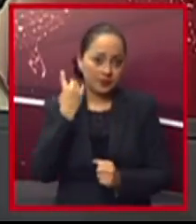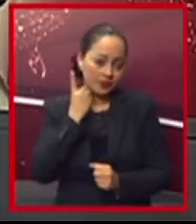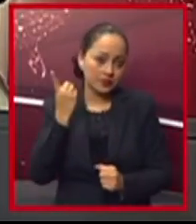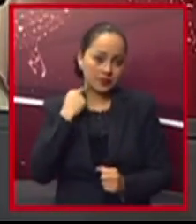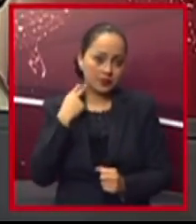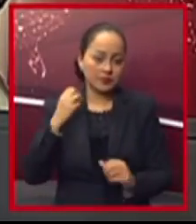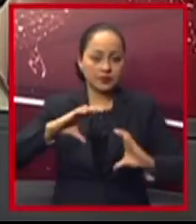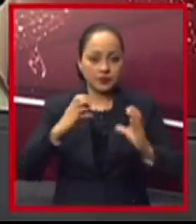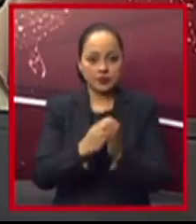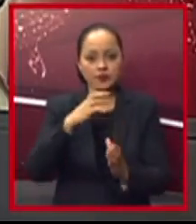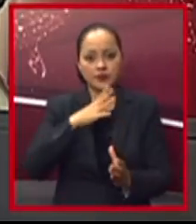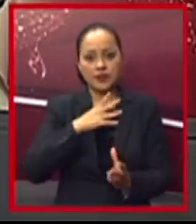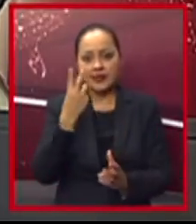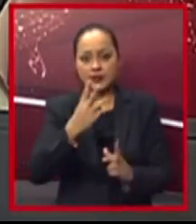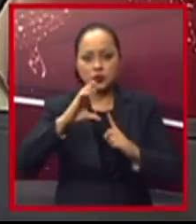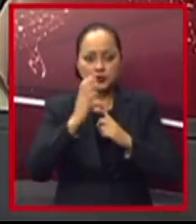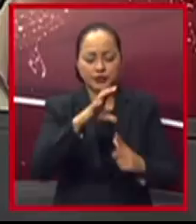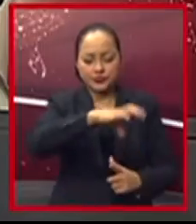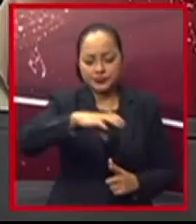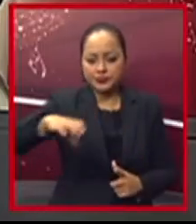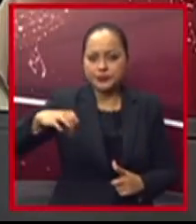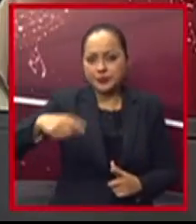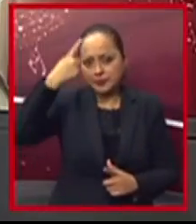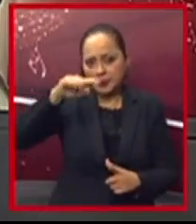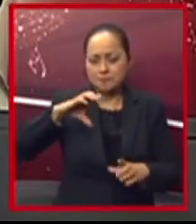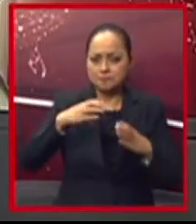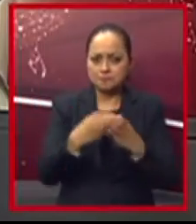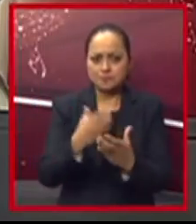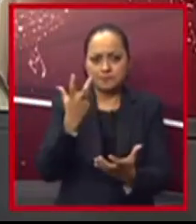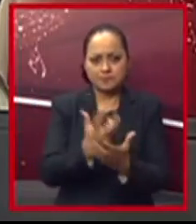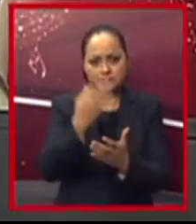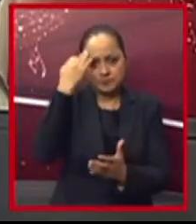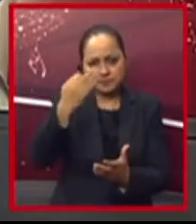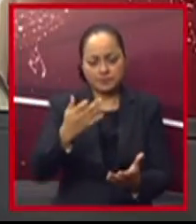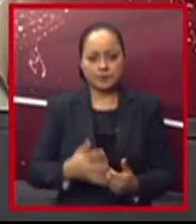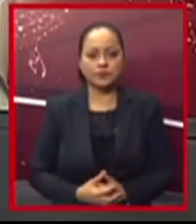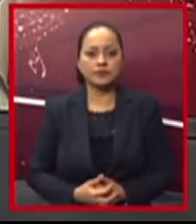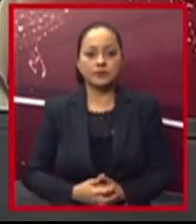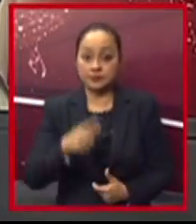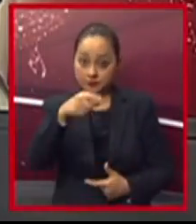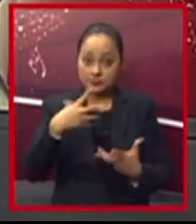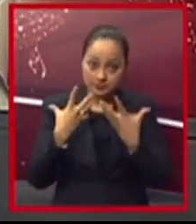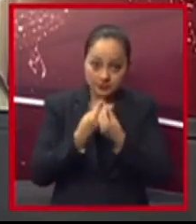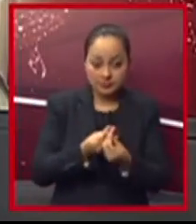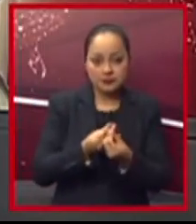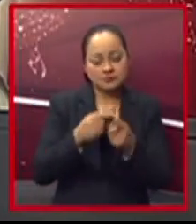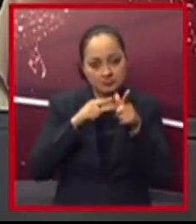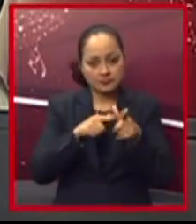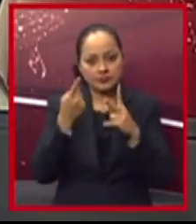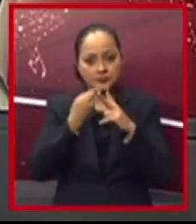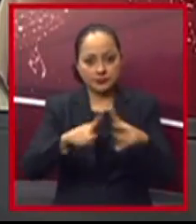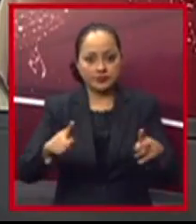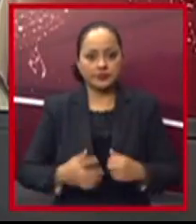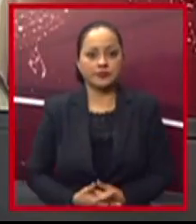avalaron la integración de las 3 comisiones de trabajo de la Permanente para periodo de receso. Quédese con nosotros,